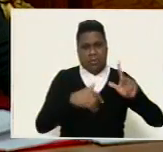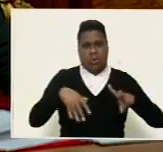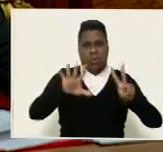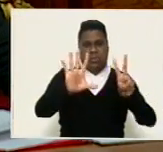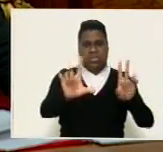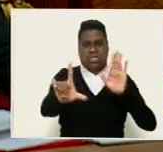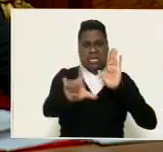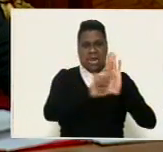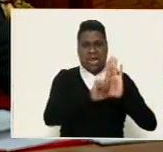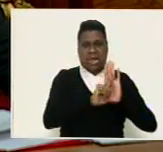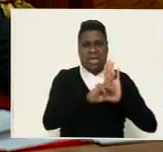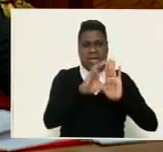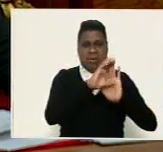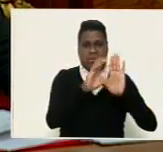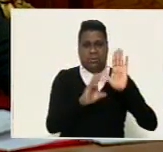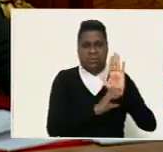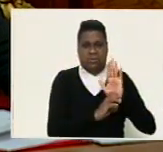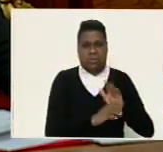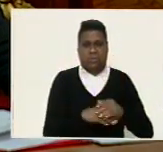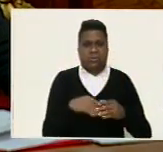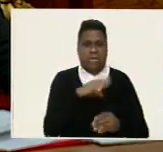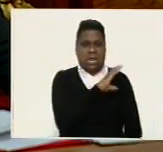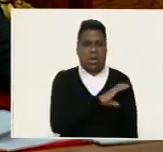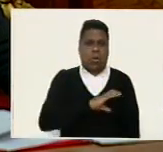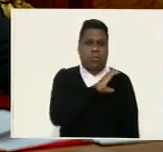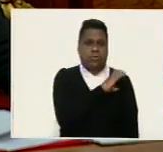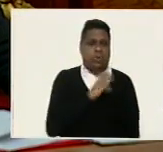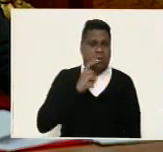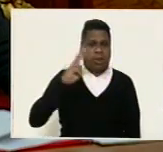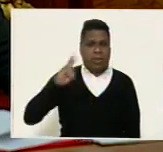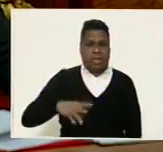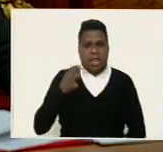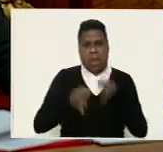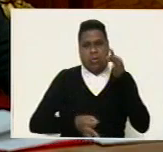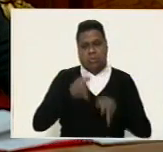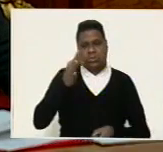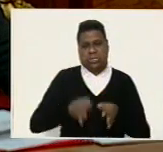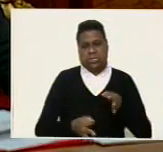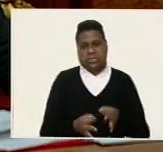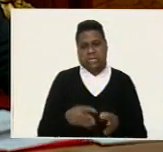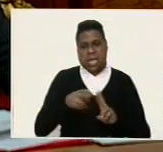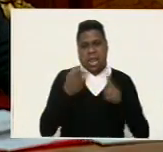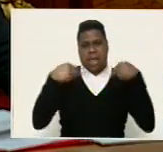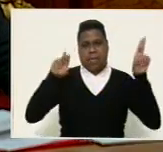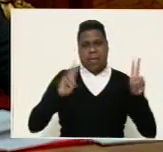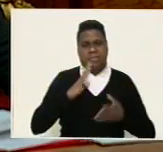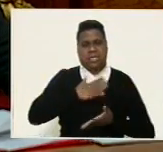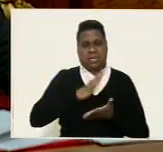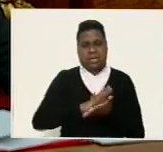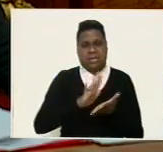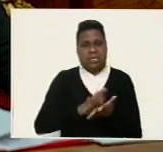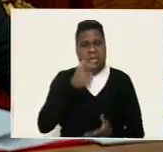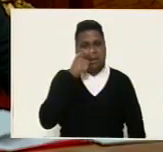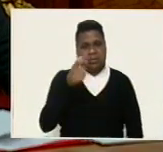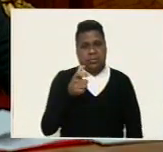Ley Constitucional de la Comisión para la Verdad, la Justicia, la Paz y la Tranquilidad